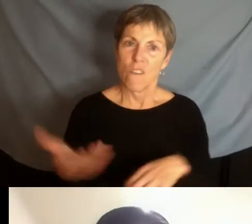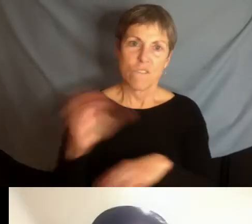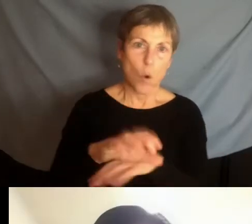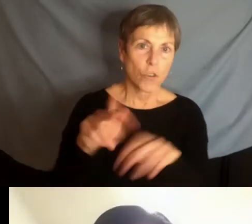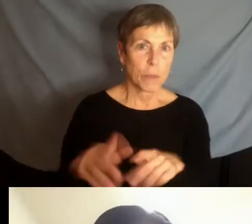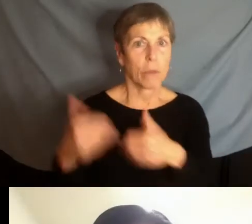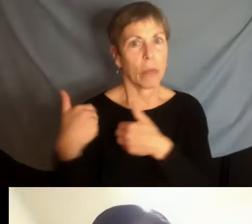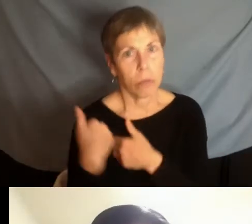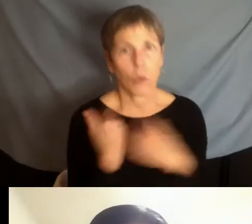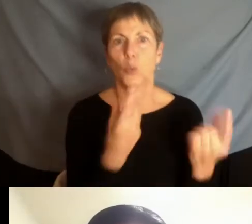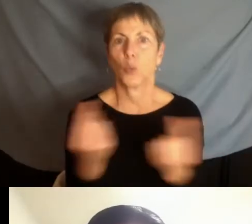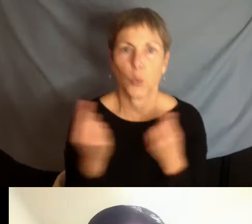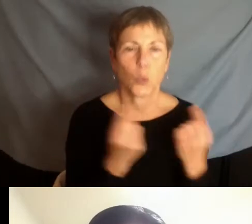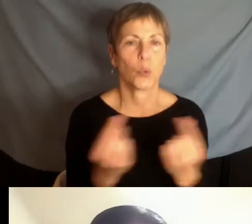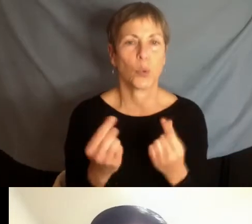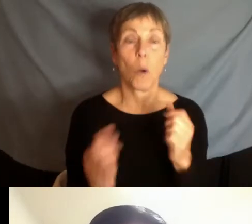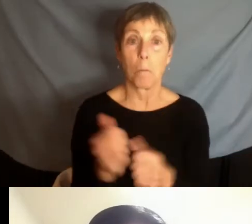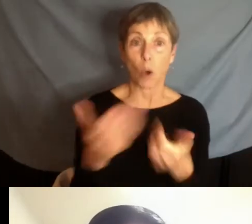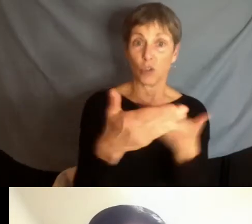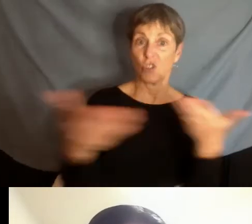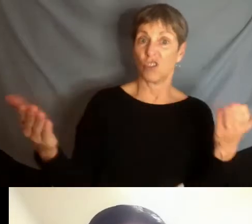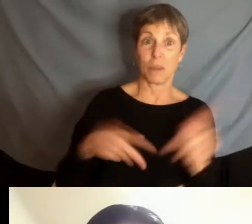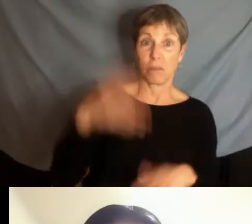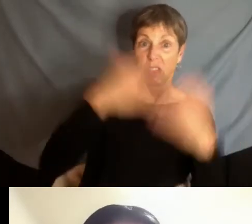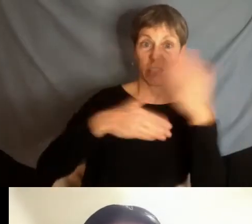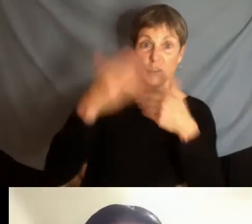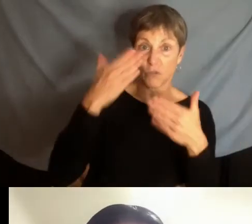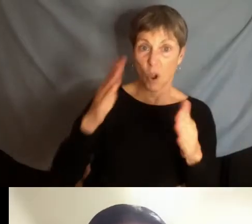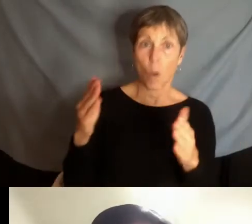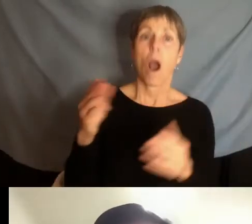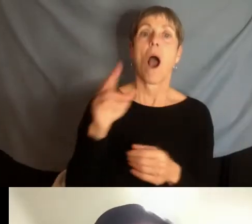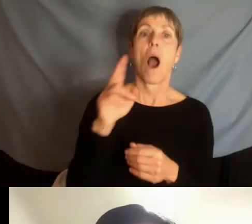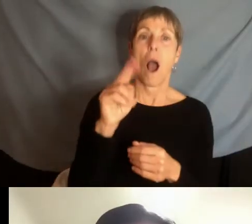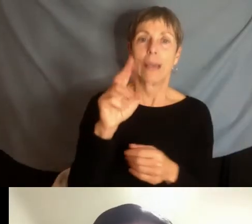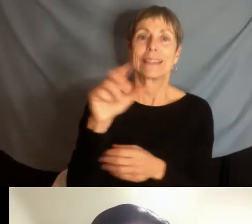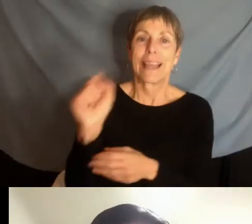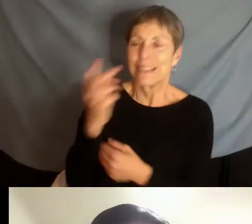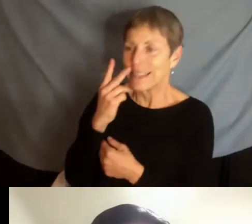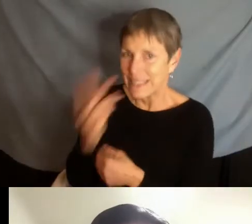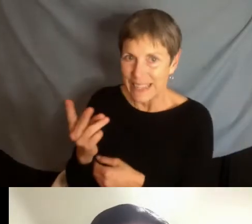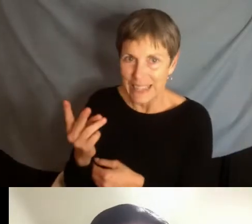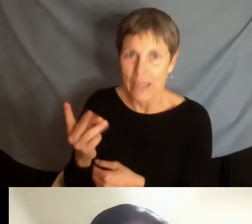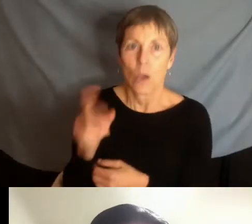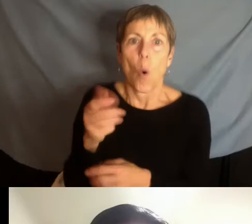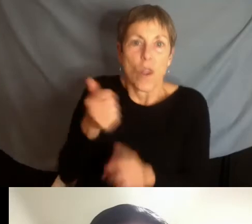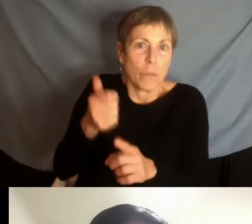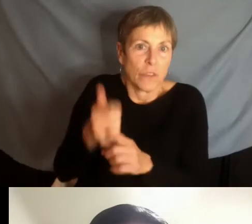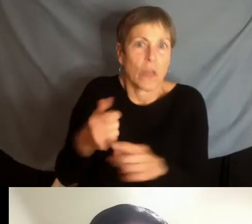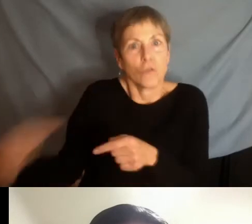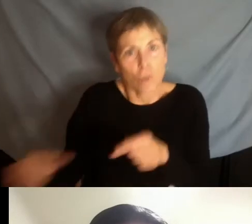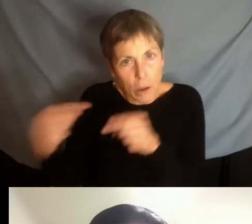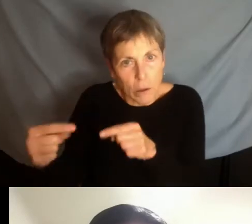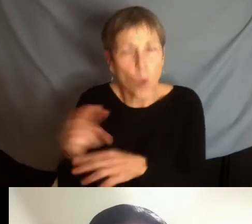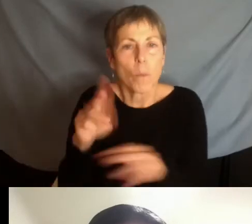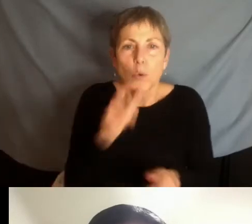cargos extraordinarios a la gente. La mayoría de la gente no sabe, a menos que estén en tierra como un inmigrante o